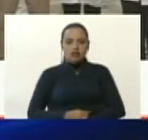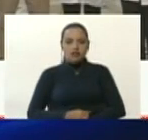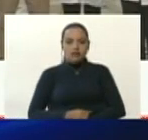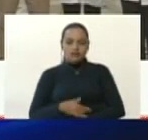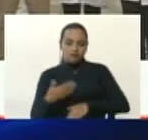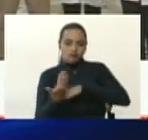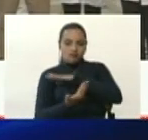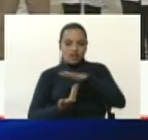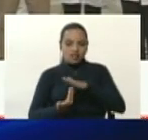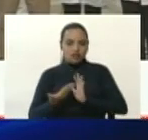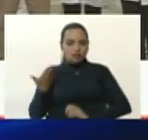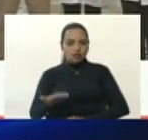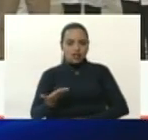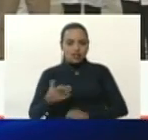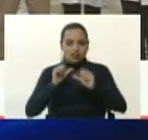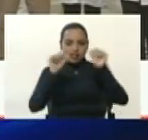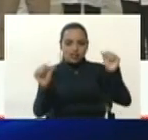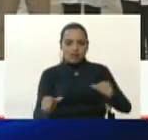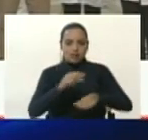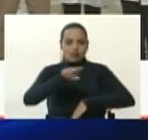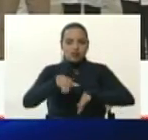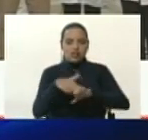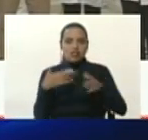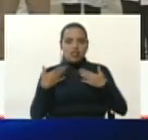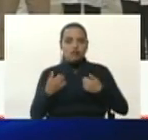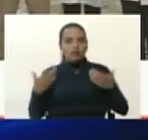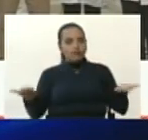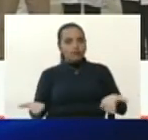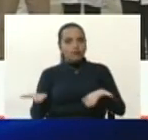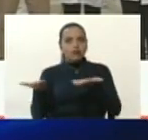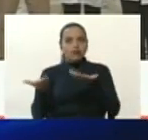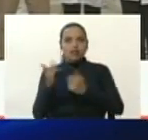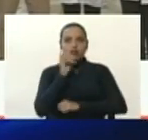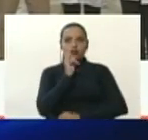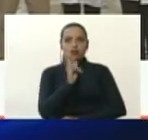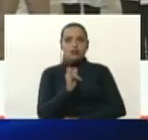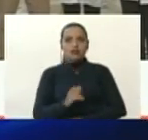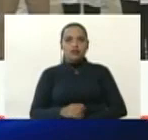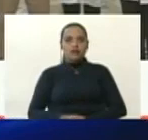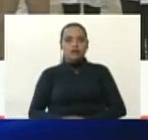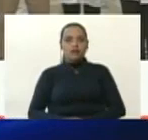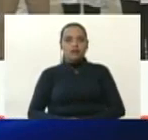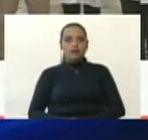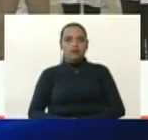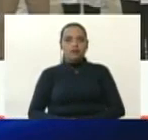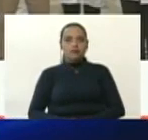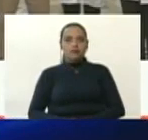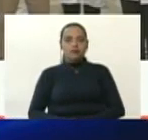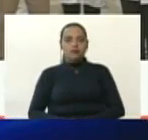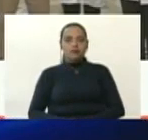primarios del Sistema Nacional de Salud. Adelante, querido compañero, gobernador Omar Prieto.